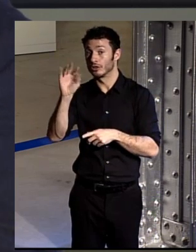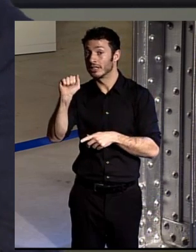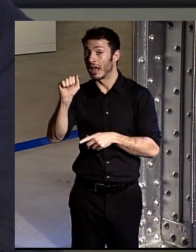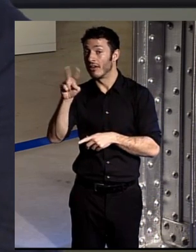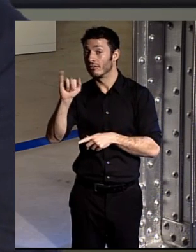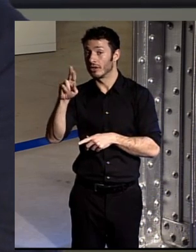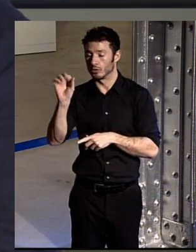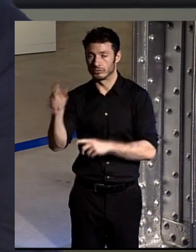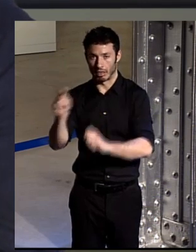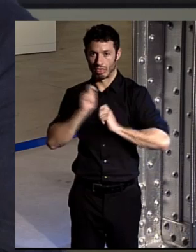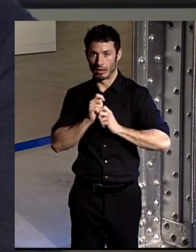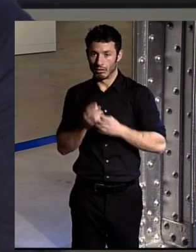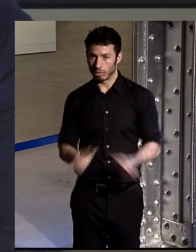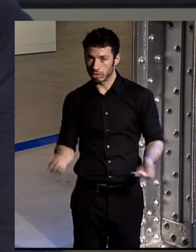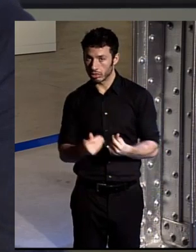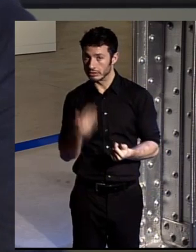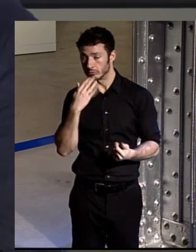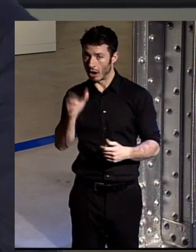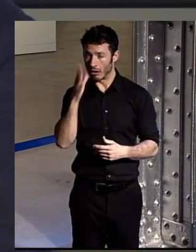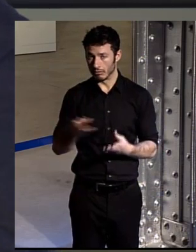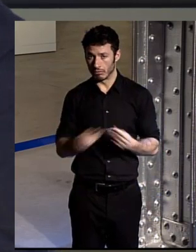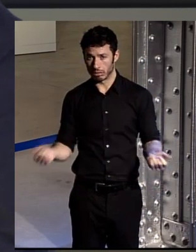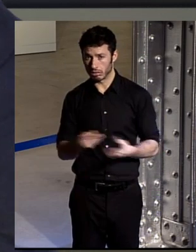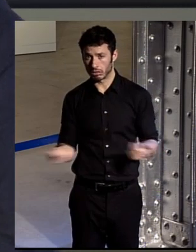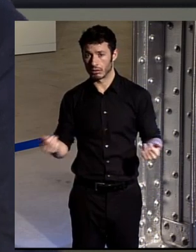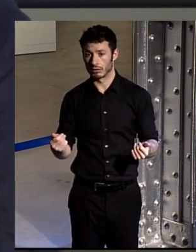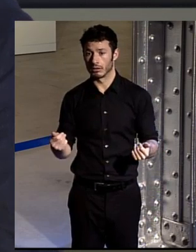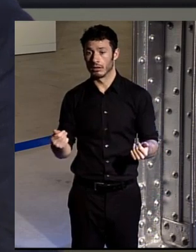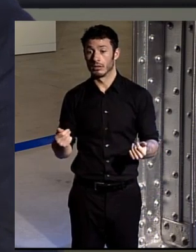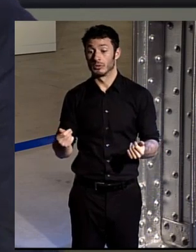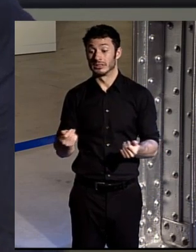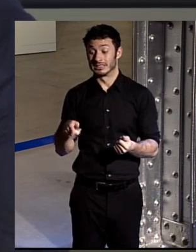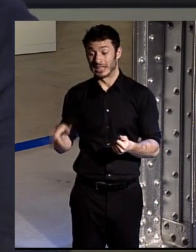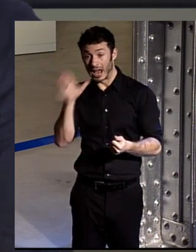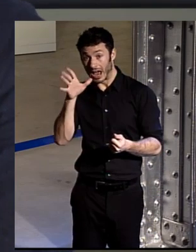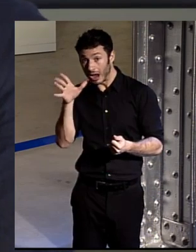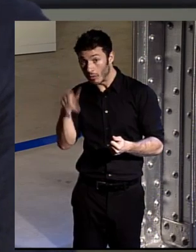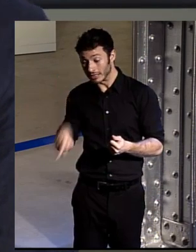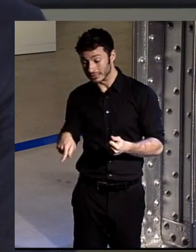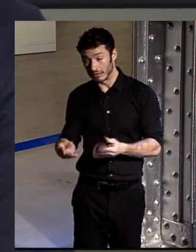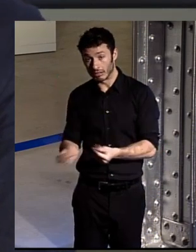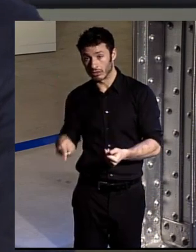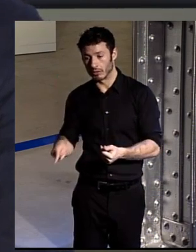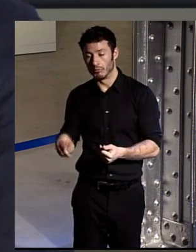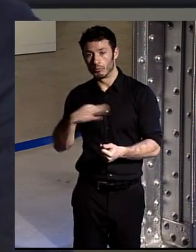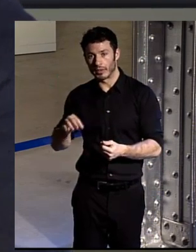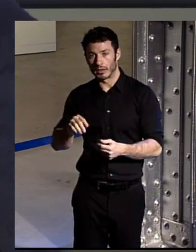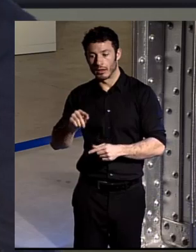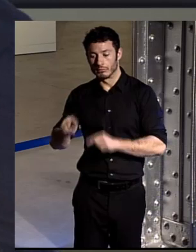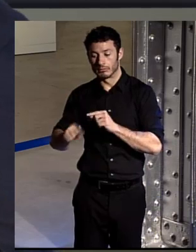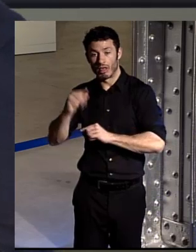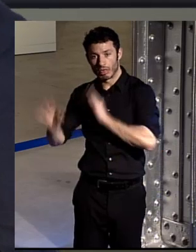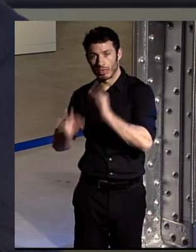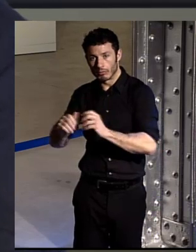una diarrea muy acuosa, todo ese virus puede quedar luego en las aguas fecales, todo eso puede iniciar todo un